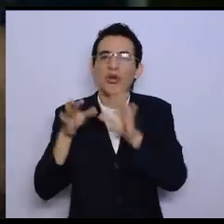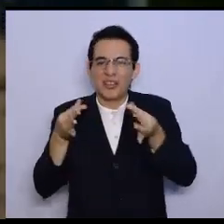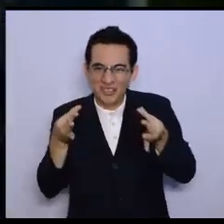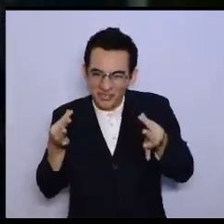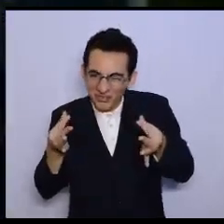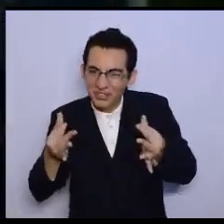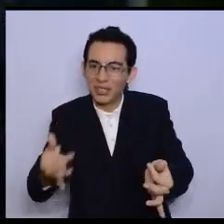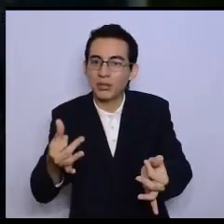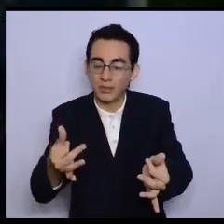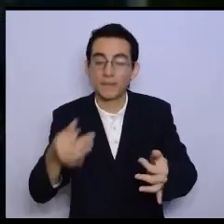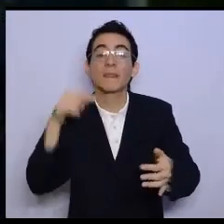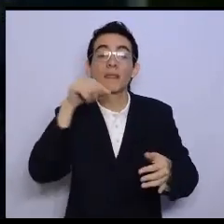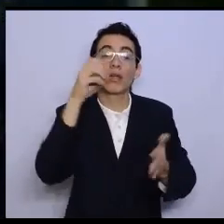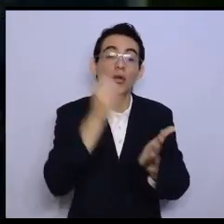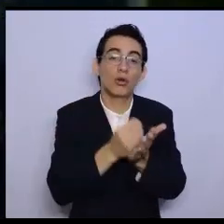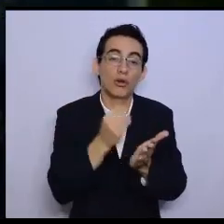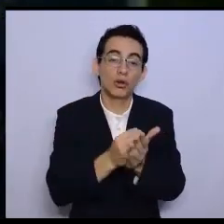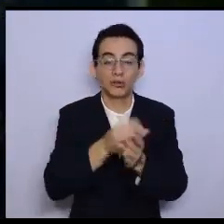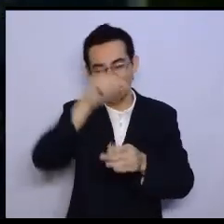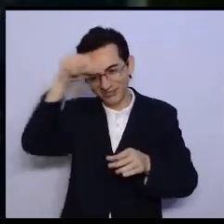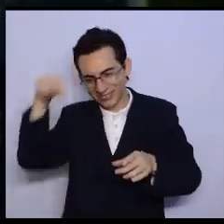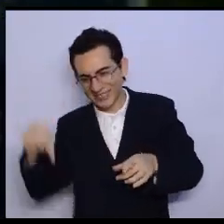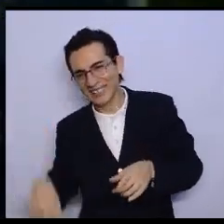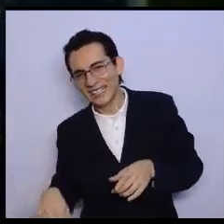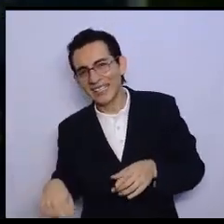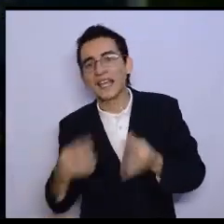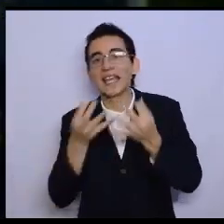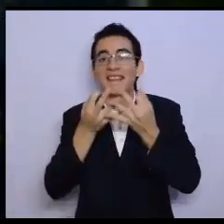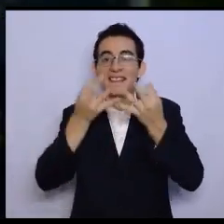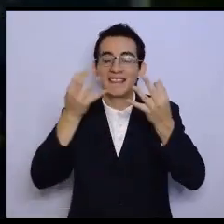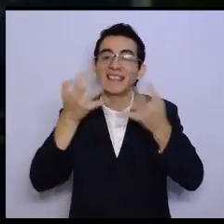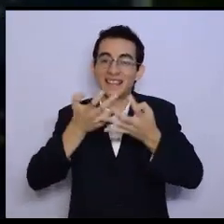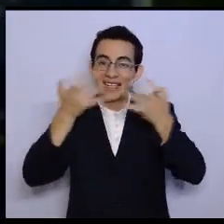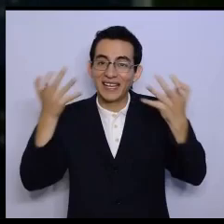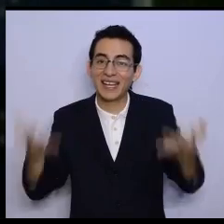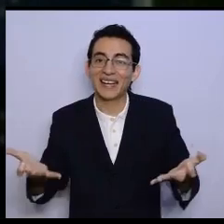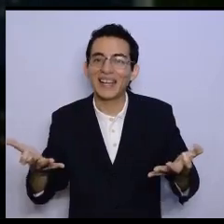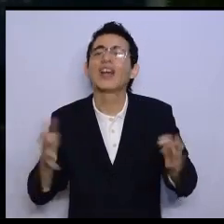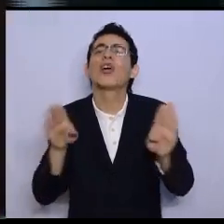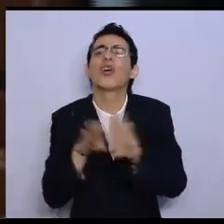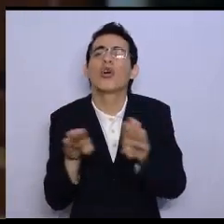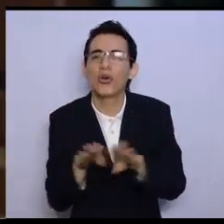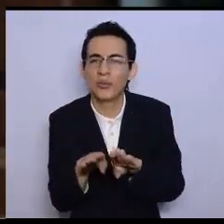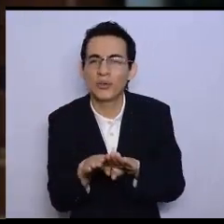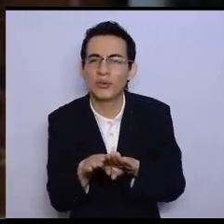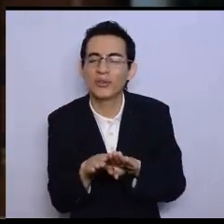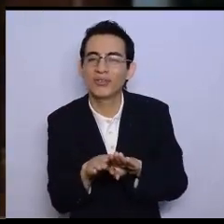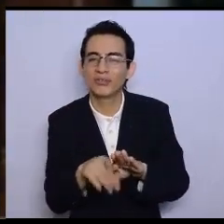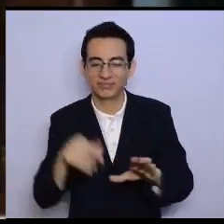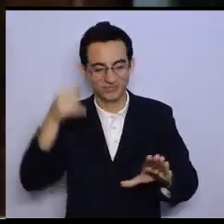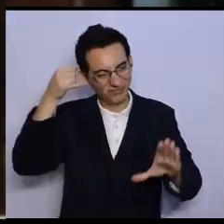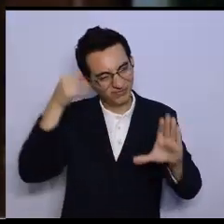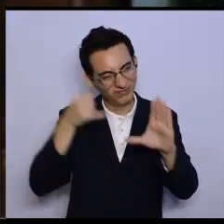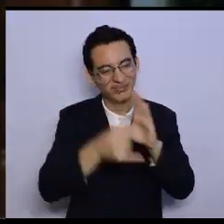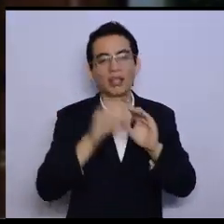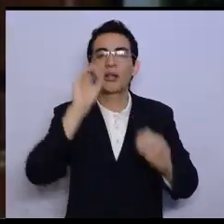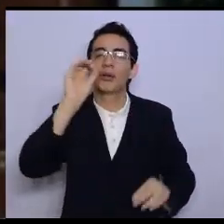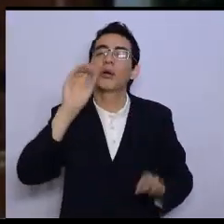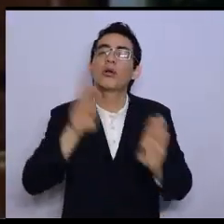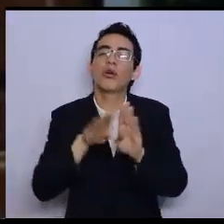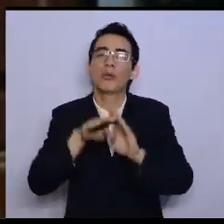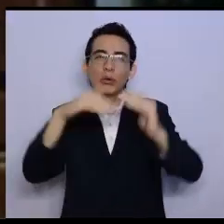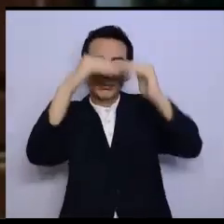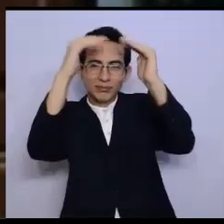cómo extraen el oro de la tierra. Son minas, les llaman, ¿no? O yacimientos. Entonces